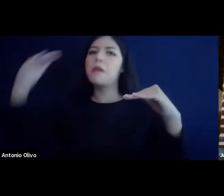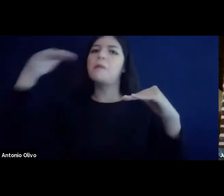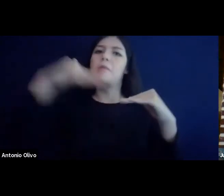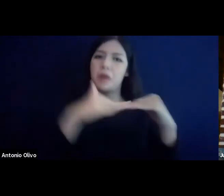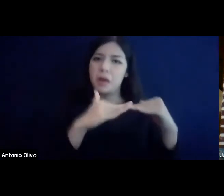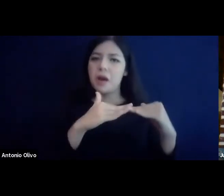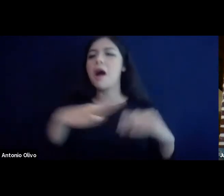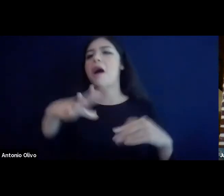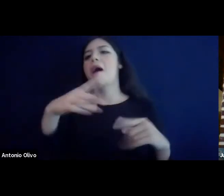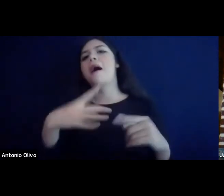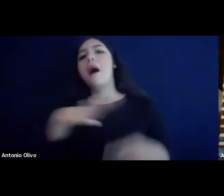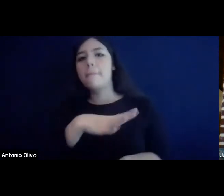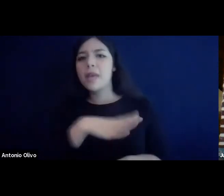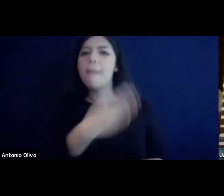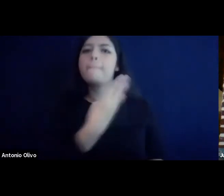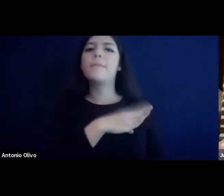adaptados.